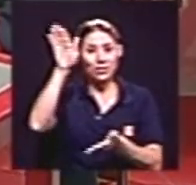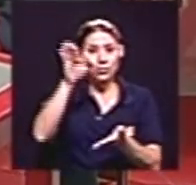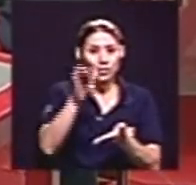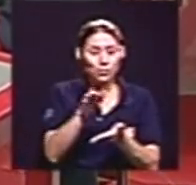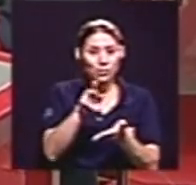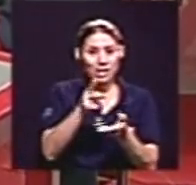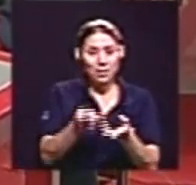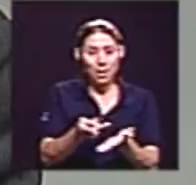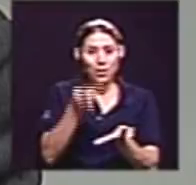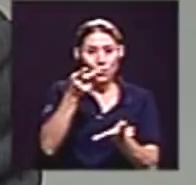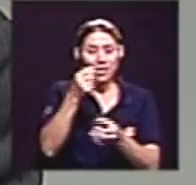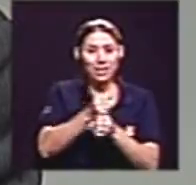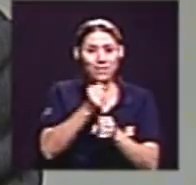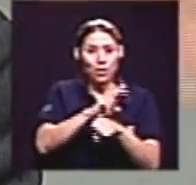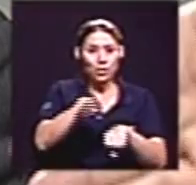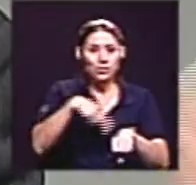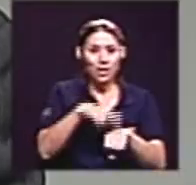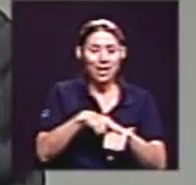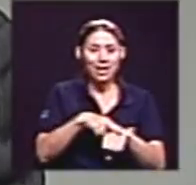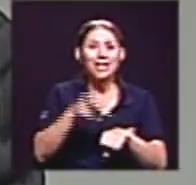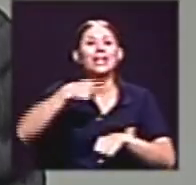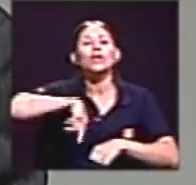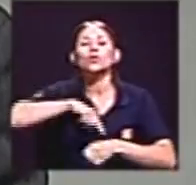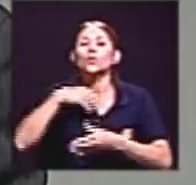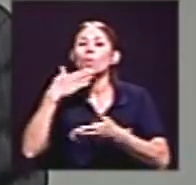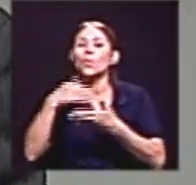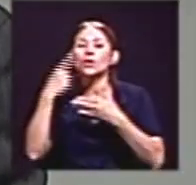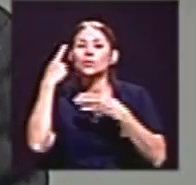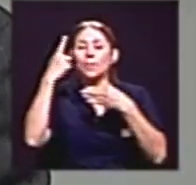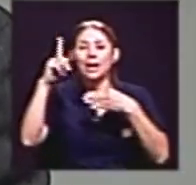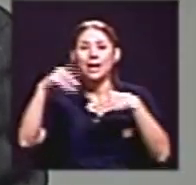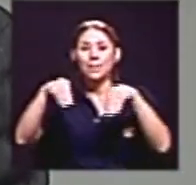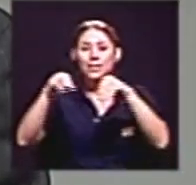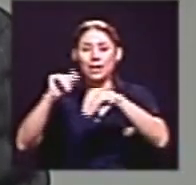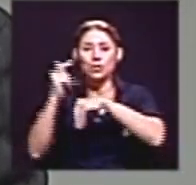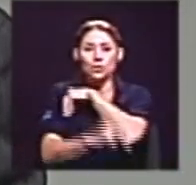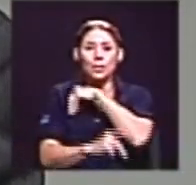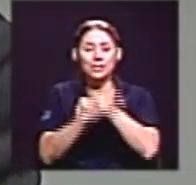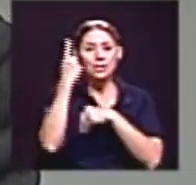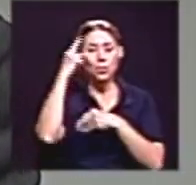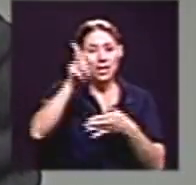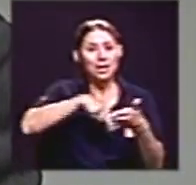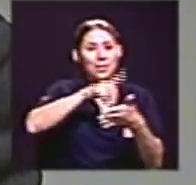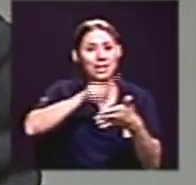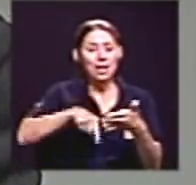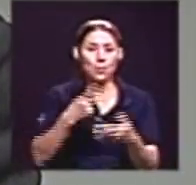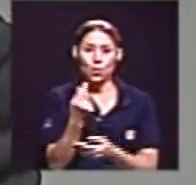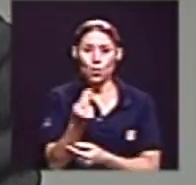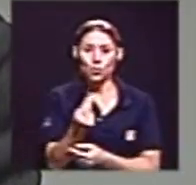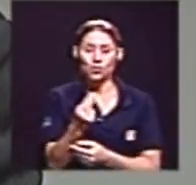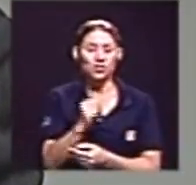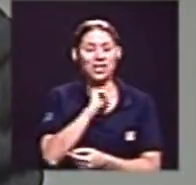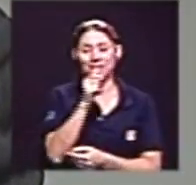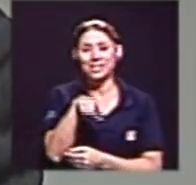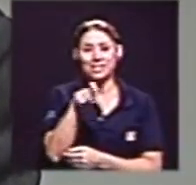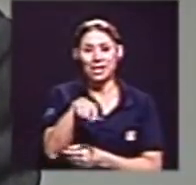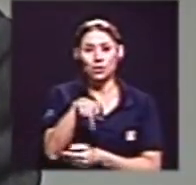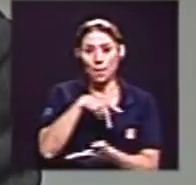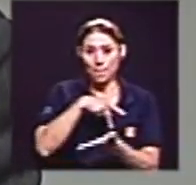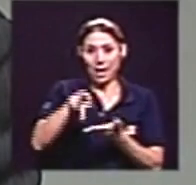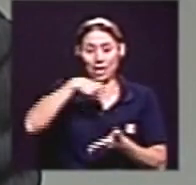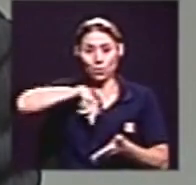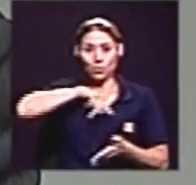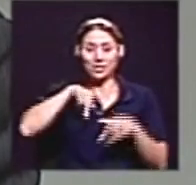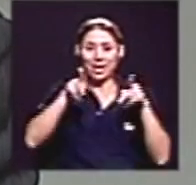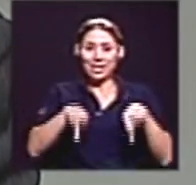seamos buenos para exportar porque eliminamos costos innecesarios y podamos pagándole bien a nuestra gente, exportar